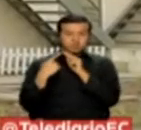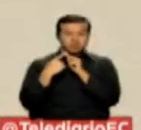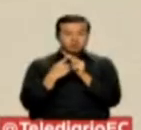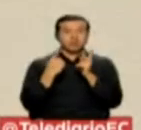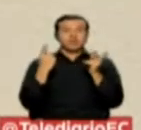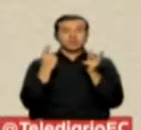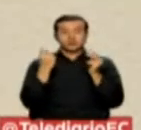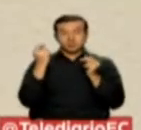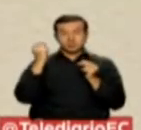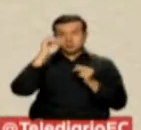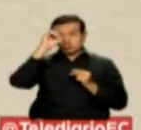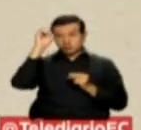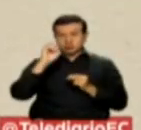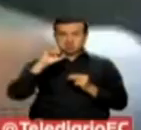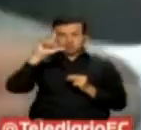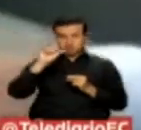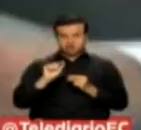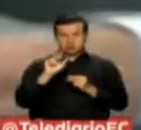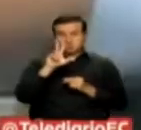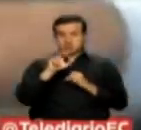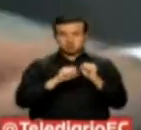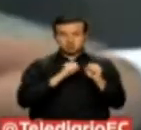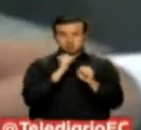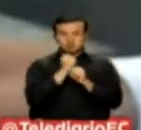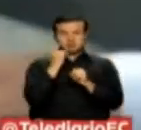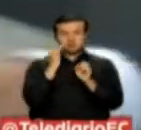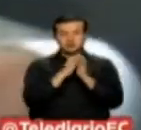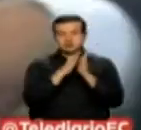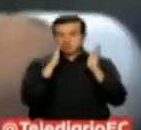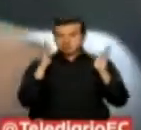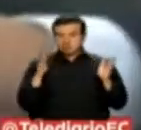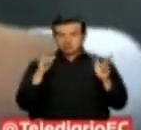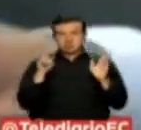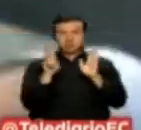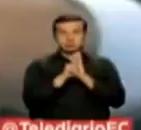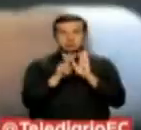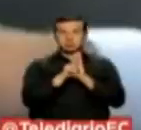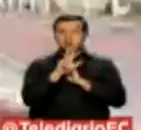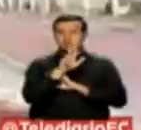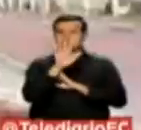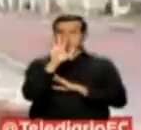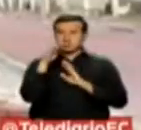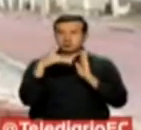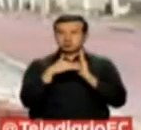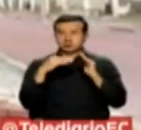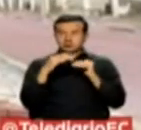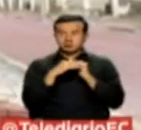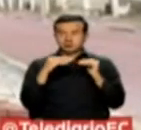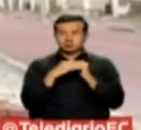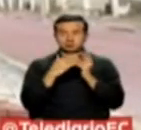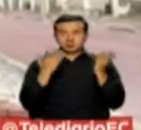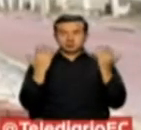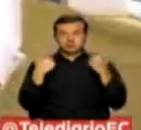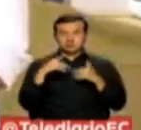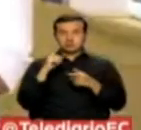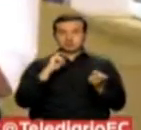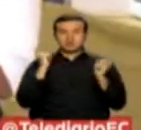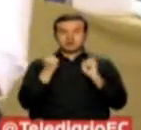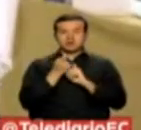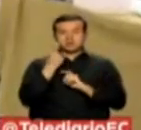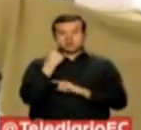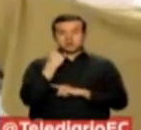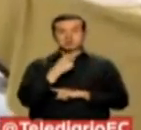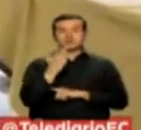con una menor tasa de interés y hasta 30 años plazo para viviendas de hasta $35,000. Además, se dio un giro a los